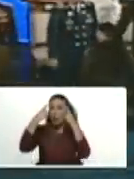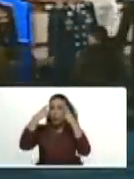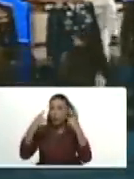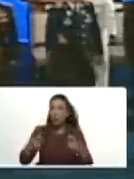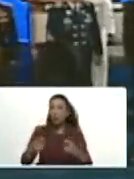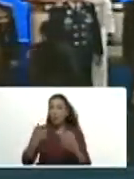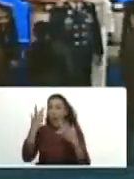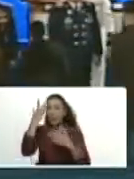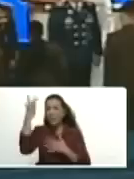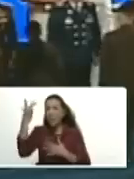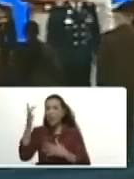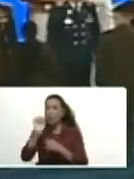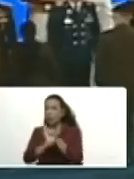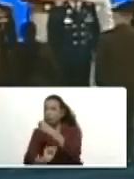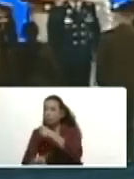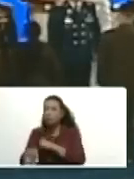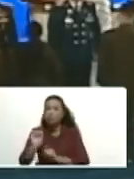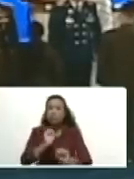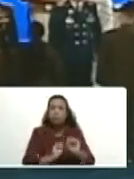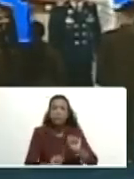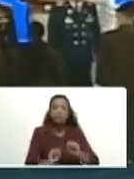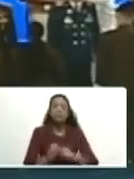Militar.